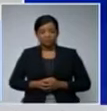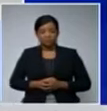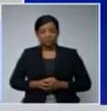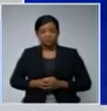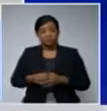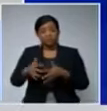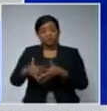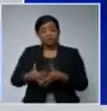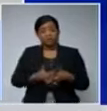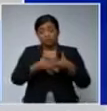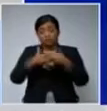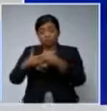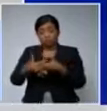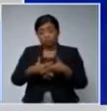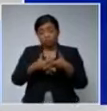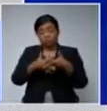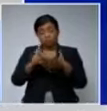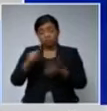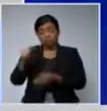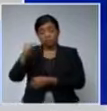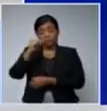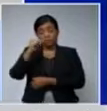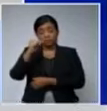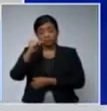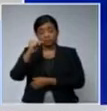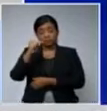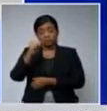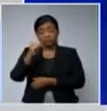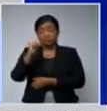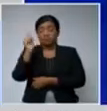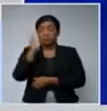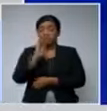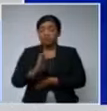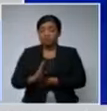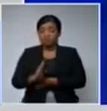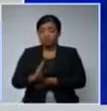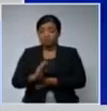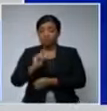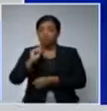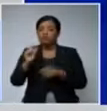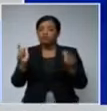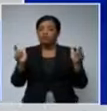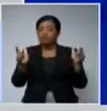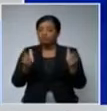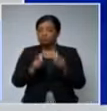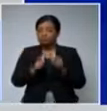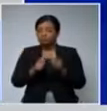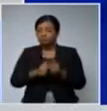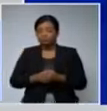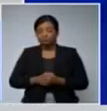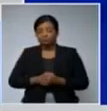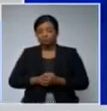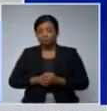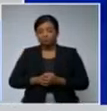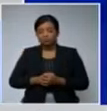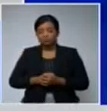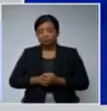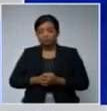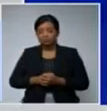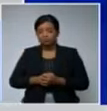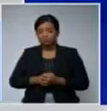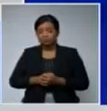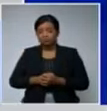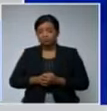Unidos se fue a la cabeza. Brasil tuvo un día, pero Estados Unidos realmente sigue siendo el país que